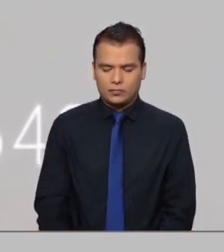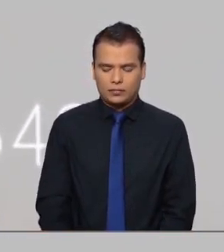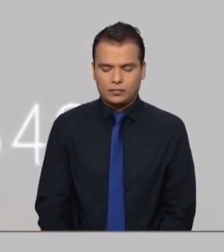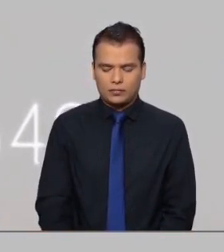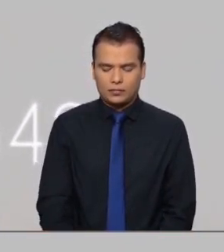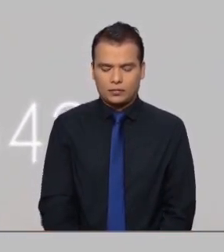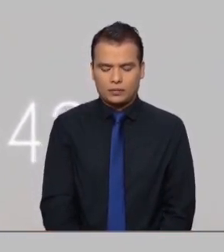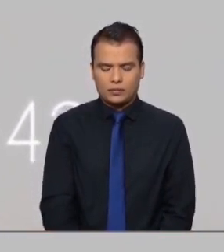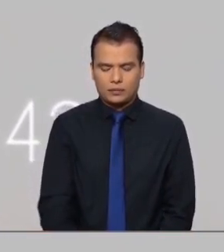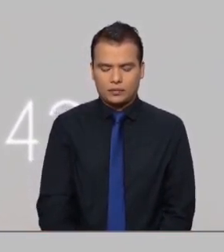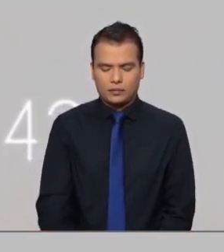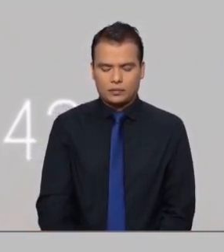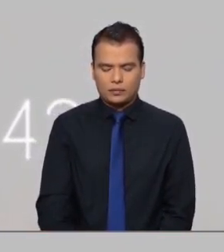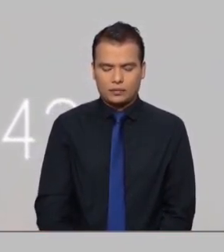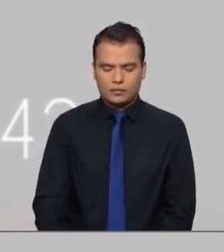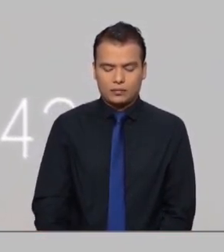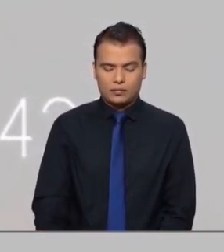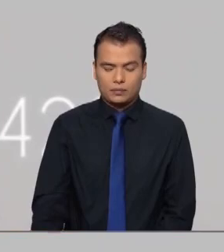315-345-4362.